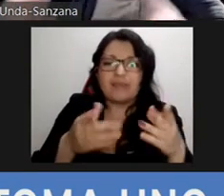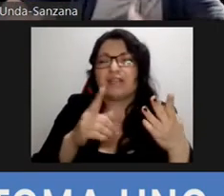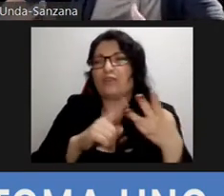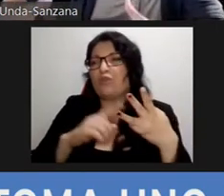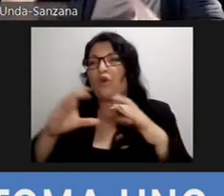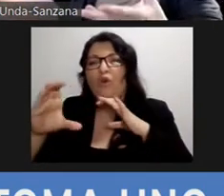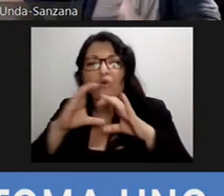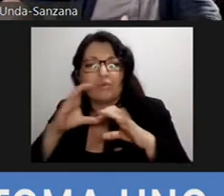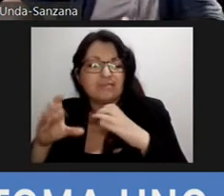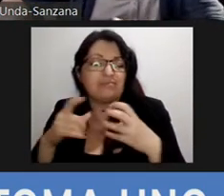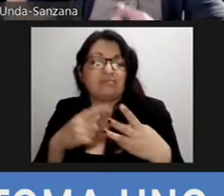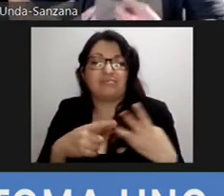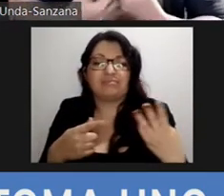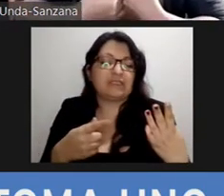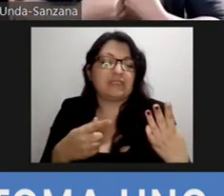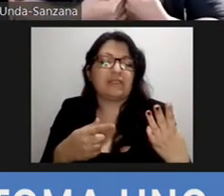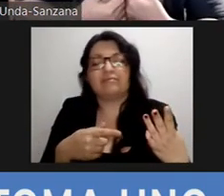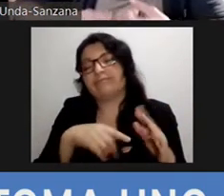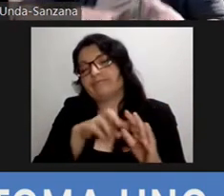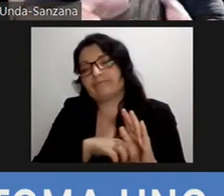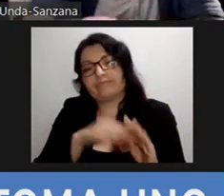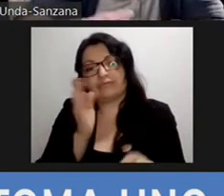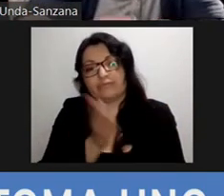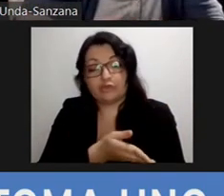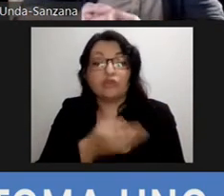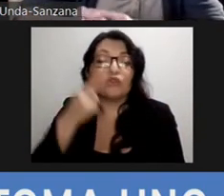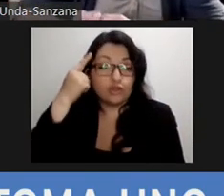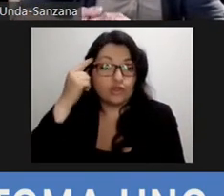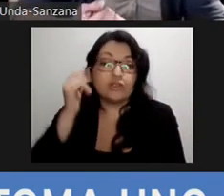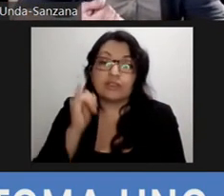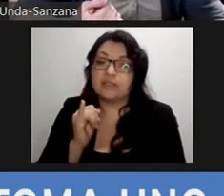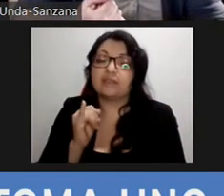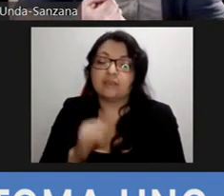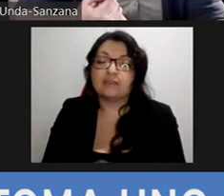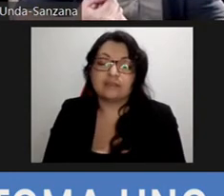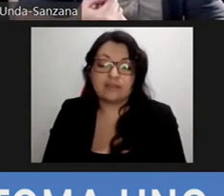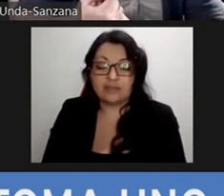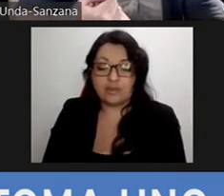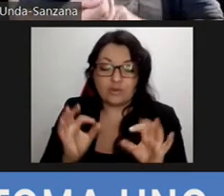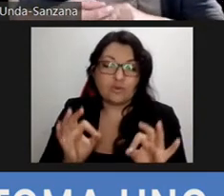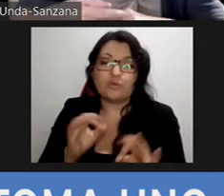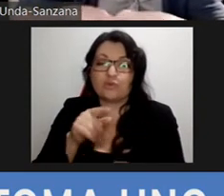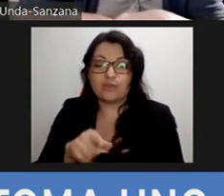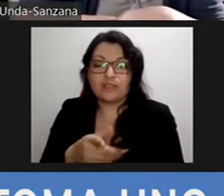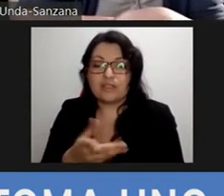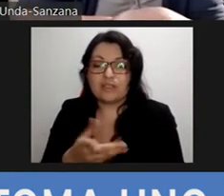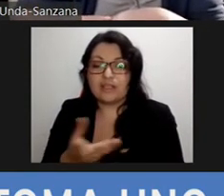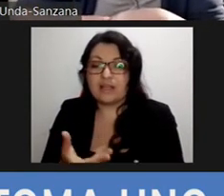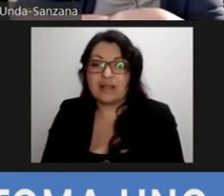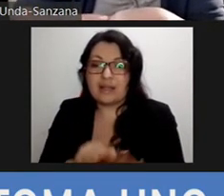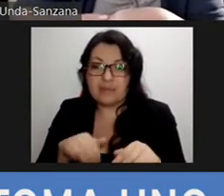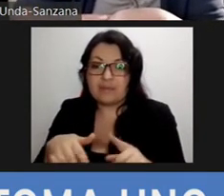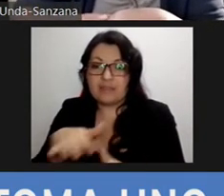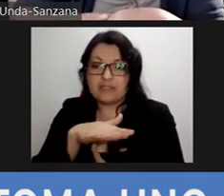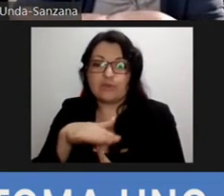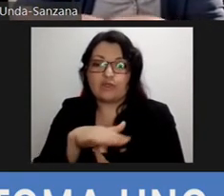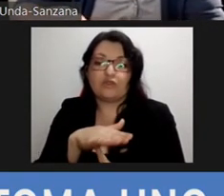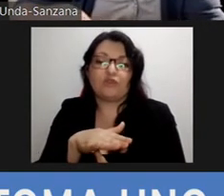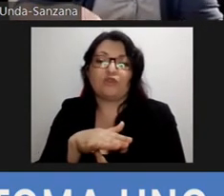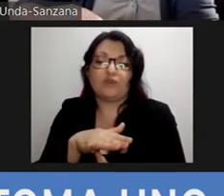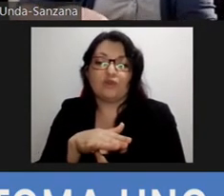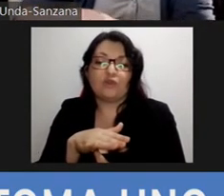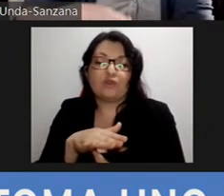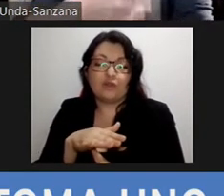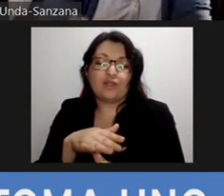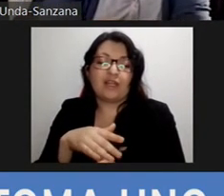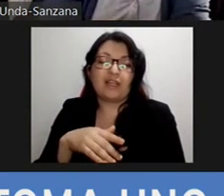finalmente por razones como esa que hace el proyecto, yo creo que empatiza mucho con la situación que deben haber tenido los observadores hace alrededor